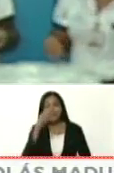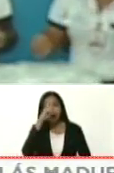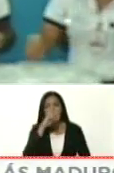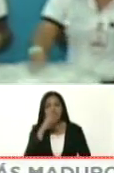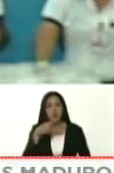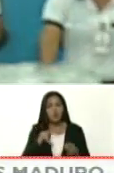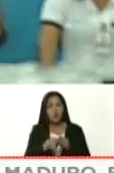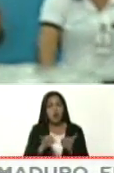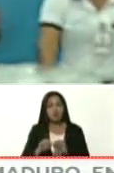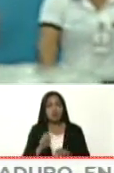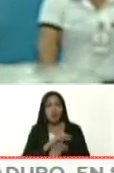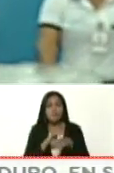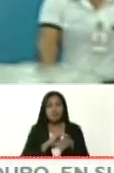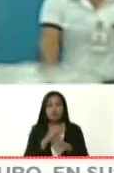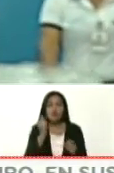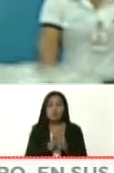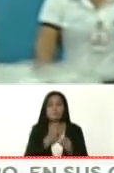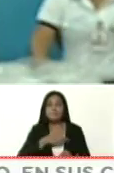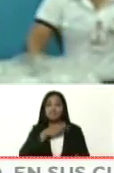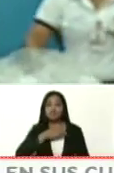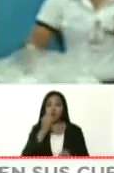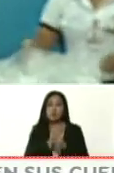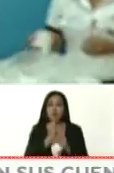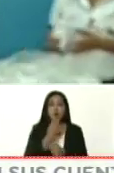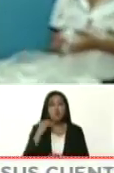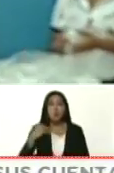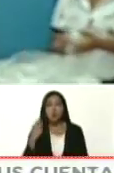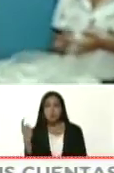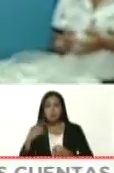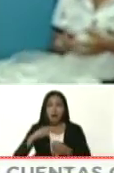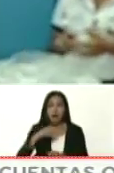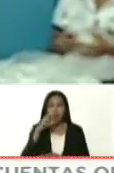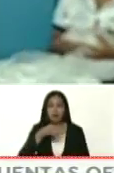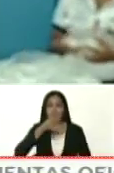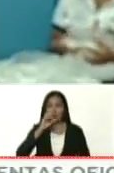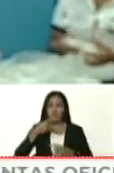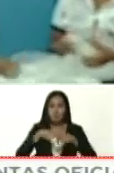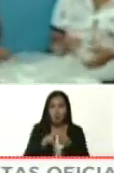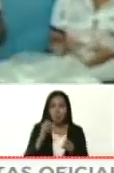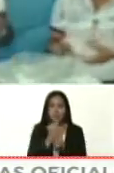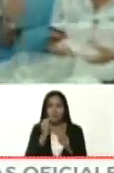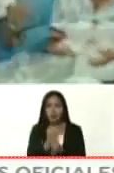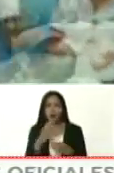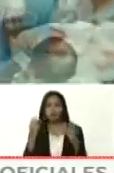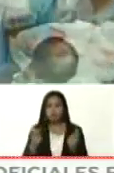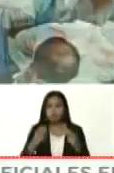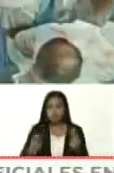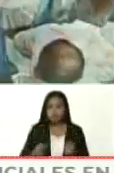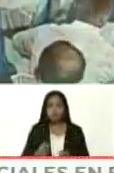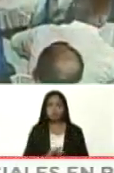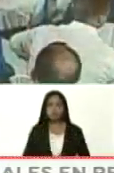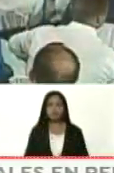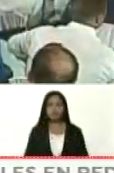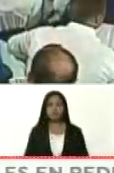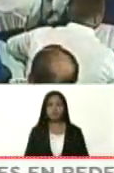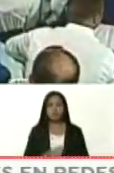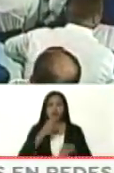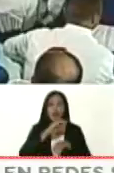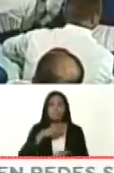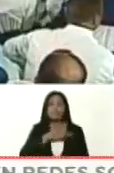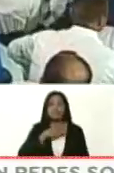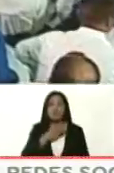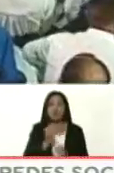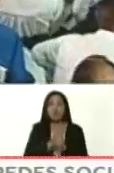que a través de la misión Chamba Juvenil se incorpora a la Corporación Venezolana del Café como trabajadora activa. La misión Chamba